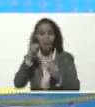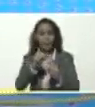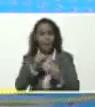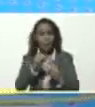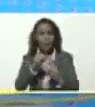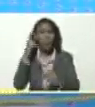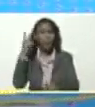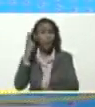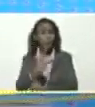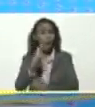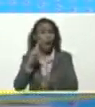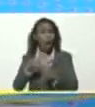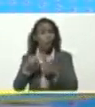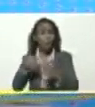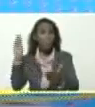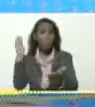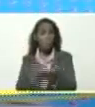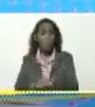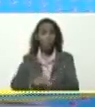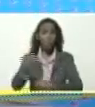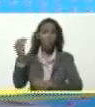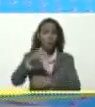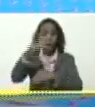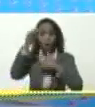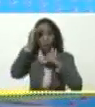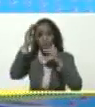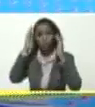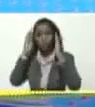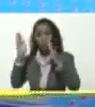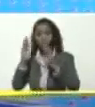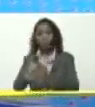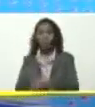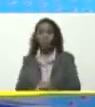debemos nosotros entonces ponerle más atención,